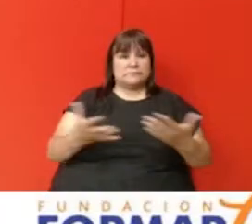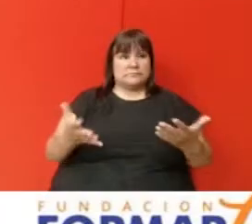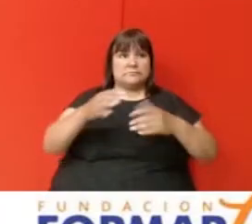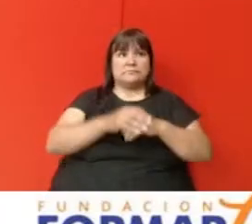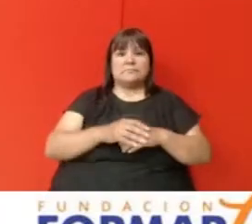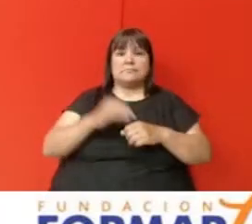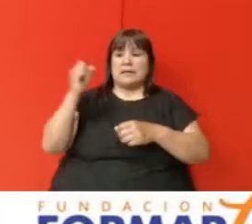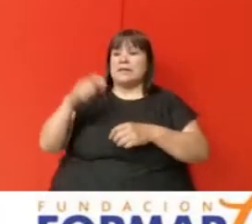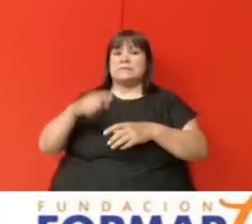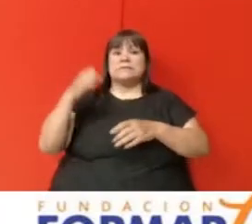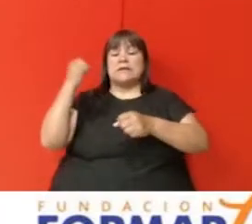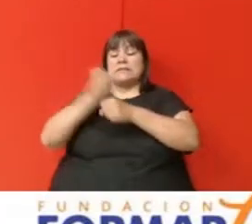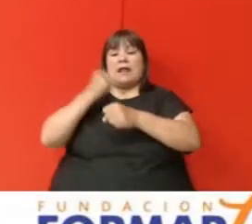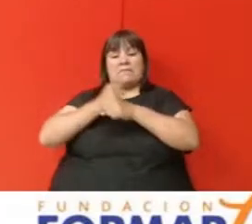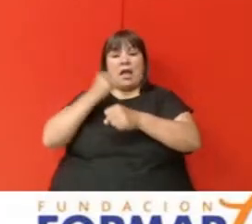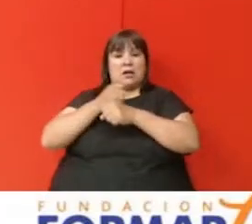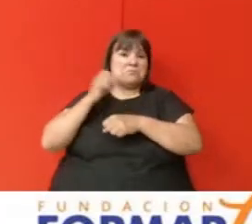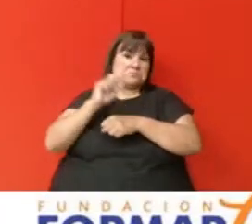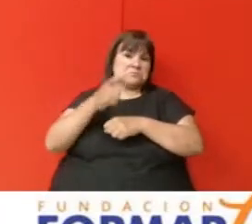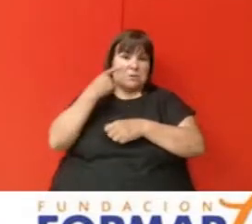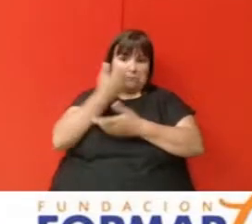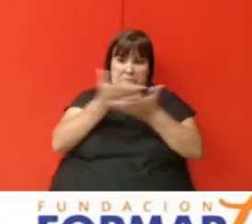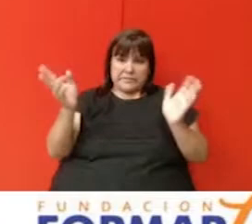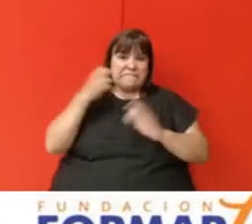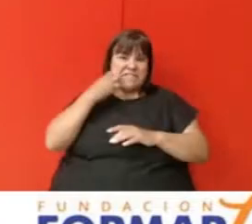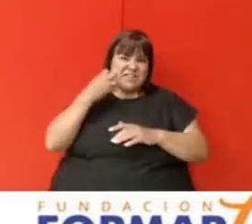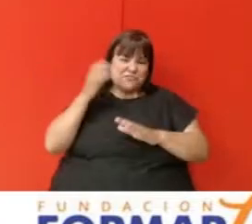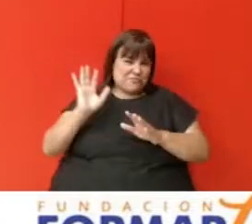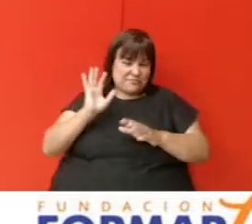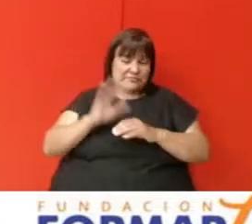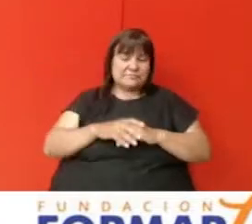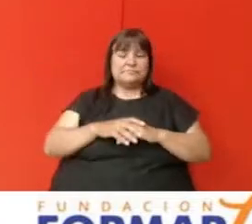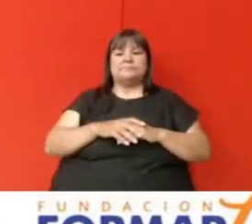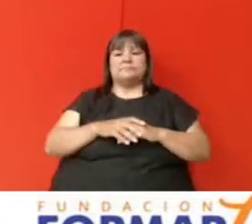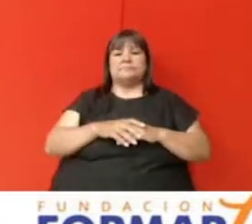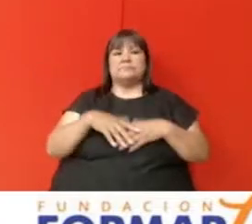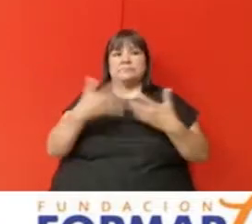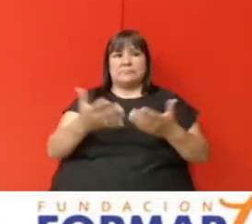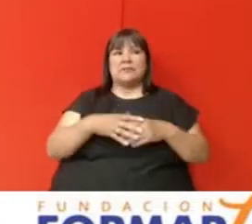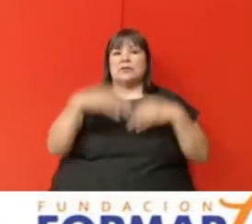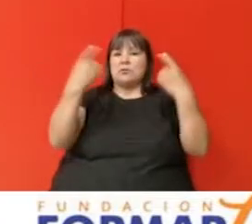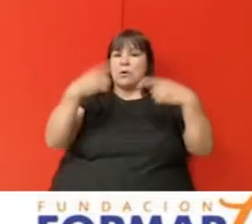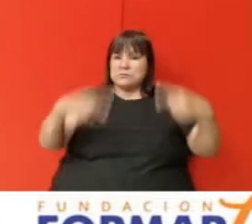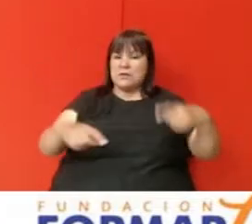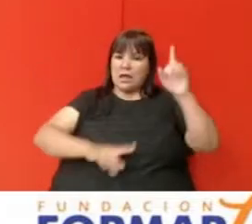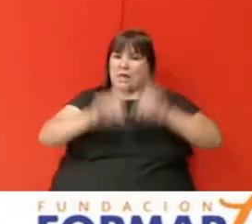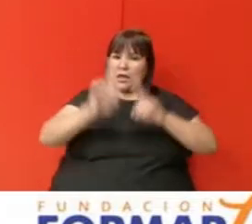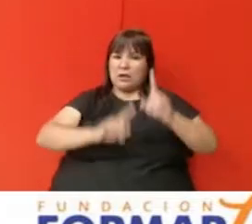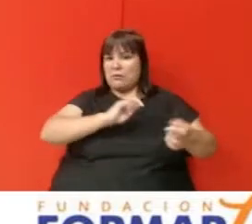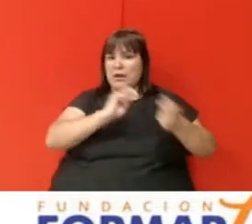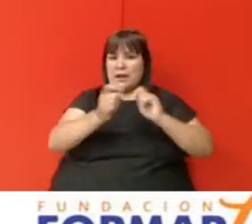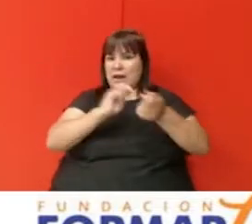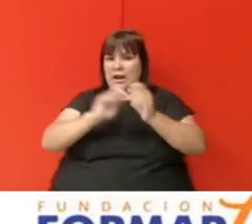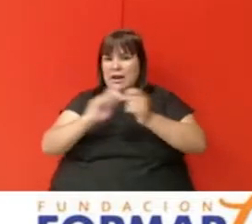trabajo ya viejo, pero me gustó rescatar porque estas variables o estas categorías que mencionan